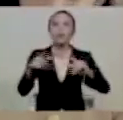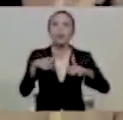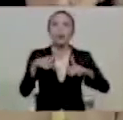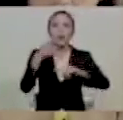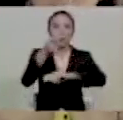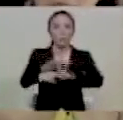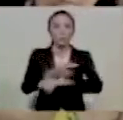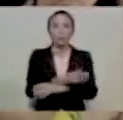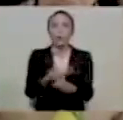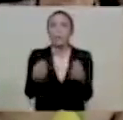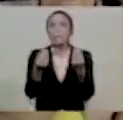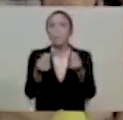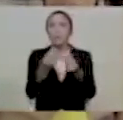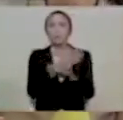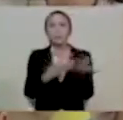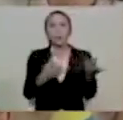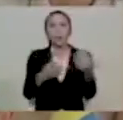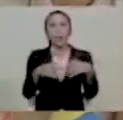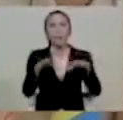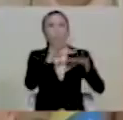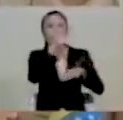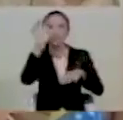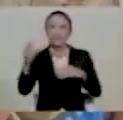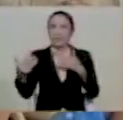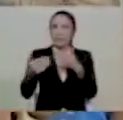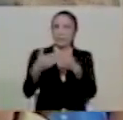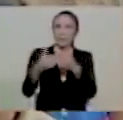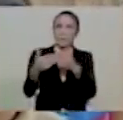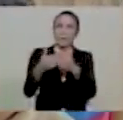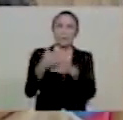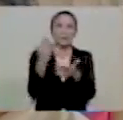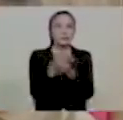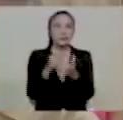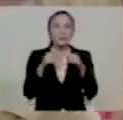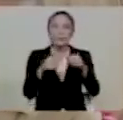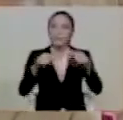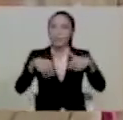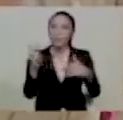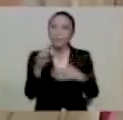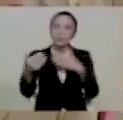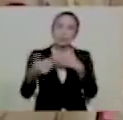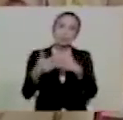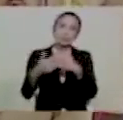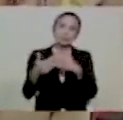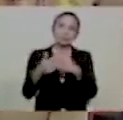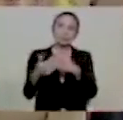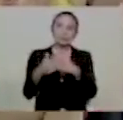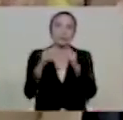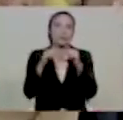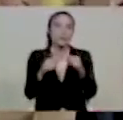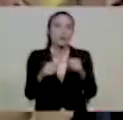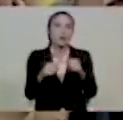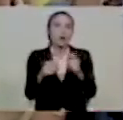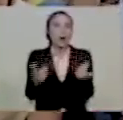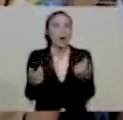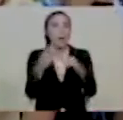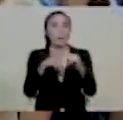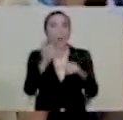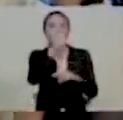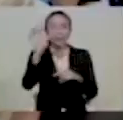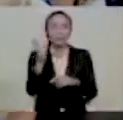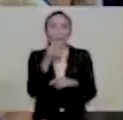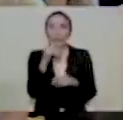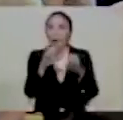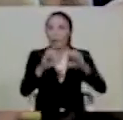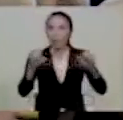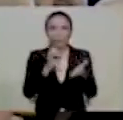se han dado por agredir a Venezuela ni siquiera pueden pararse al frente porque no tienen el derecho a la educación pública y gratuita